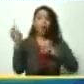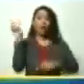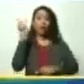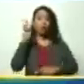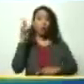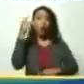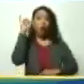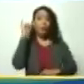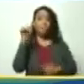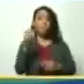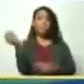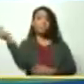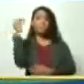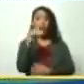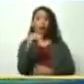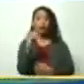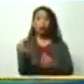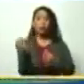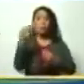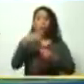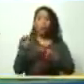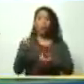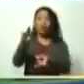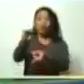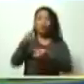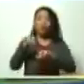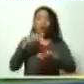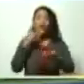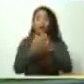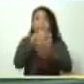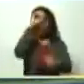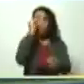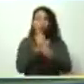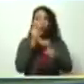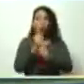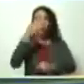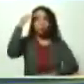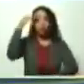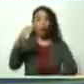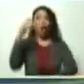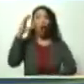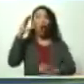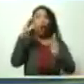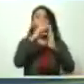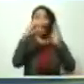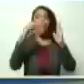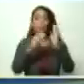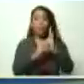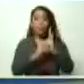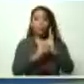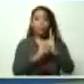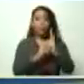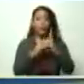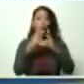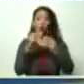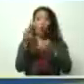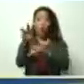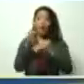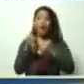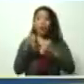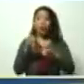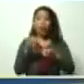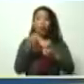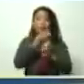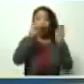tuvo los mayores ingresos gracias a la gestión de nuestro comandante en la OPEP y todos los ingresos se convirtieron